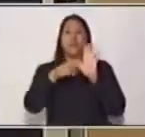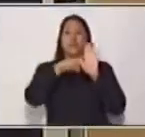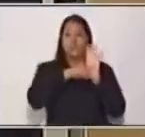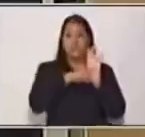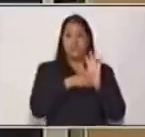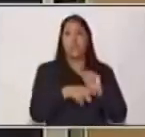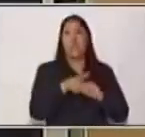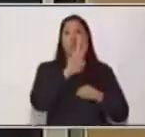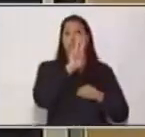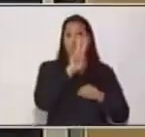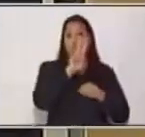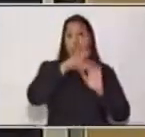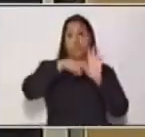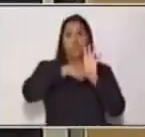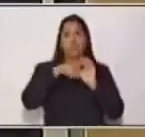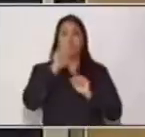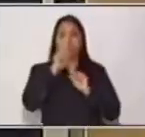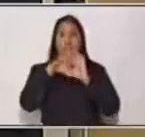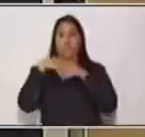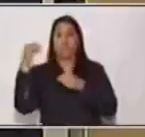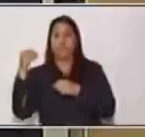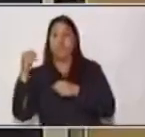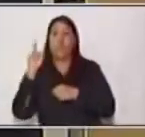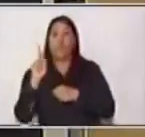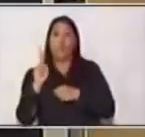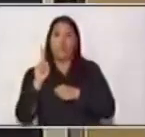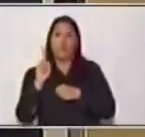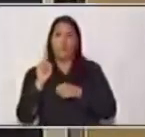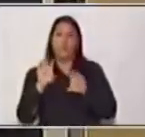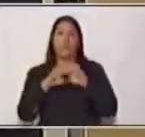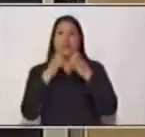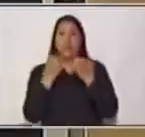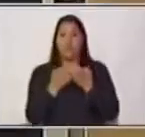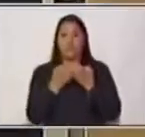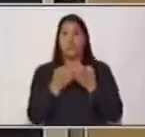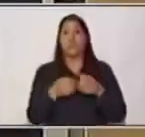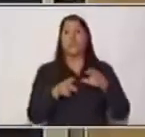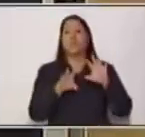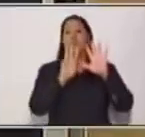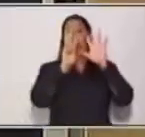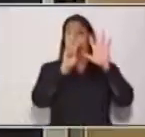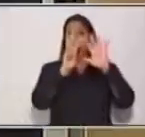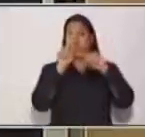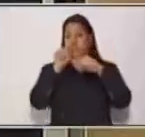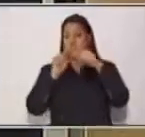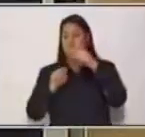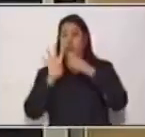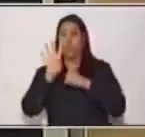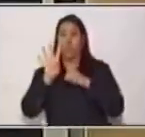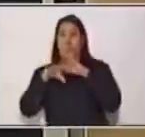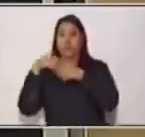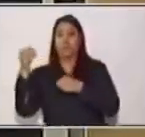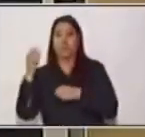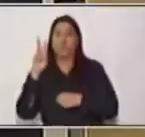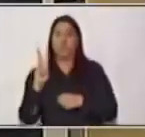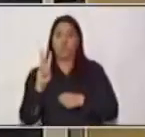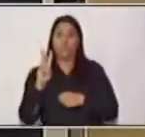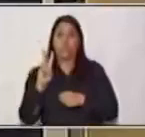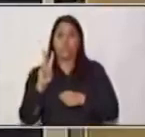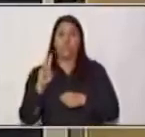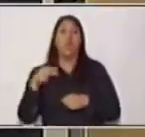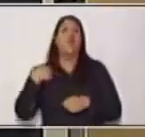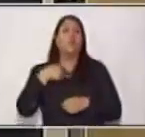1. Entonces 8 dentro de 4 es 2. Y lo vamos a ir haciendo cada vez más rápido y de forma más